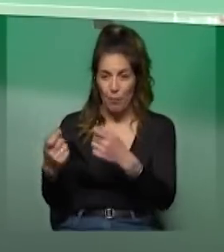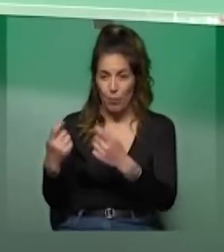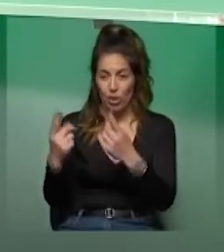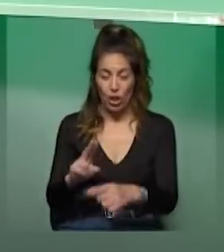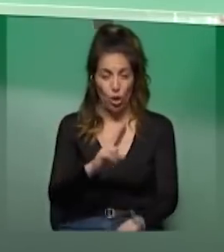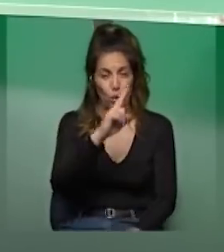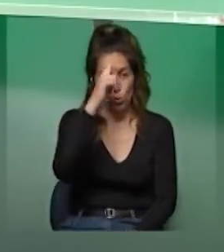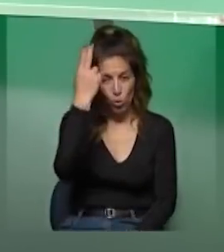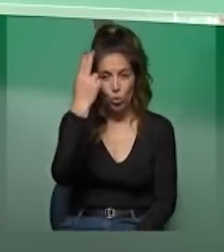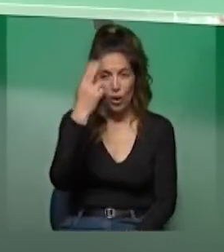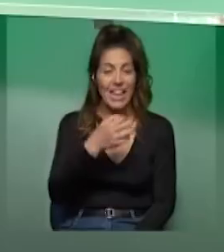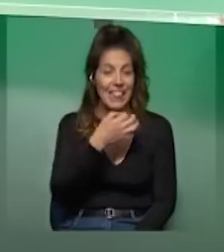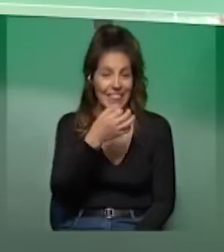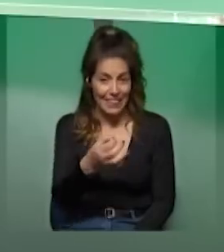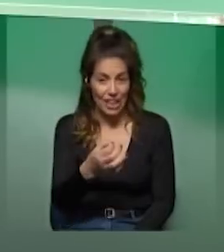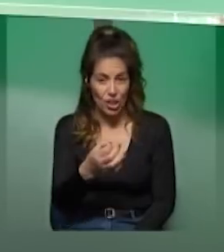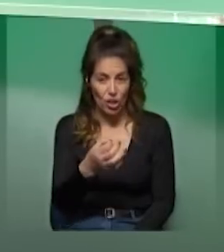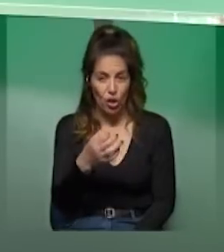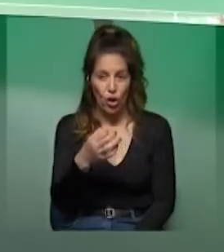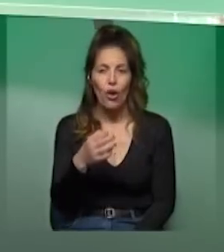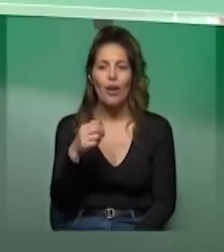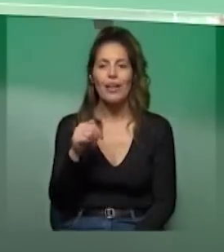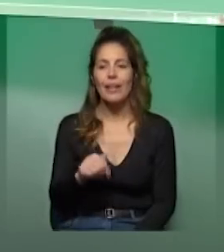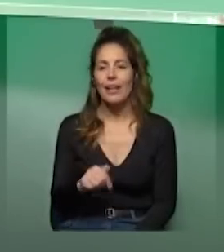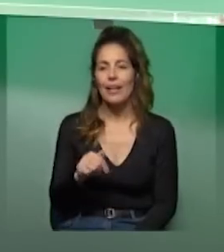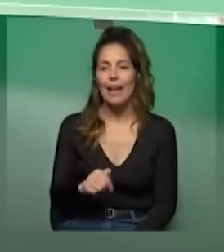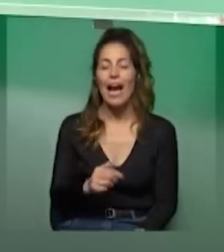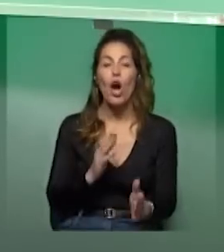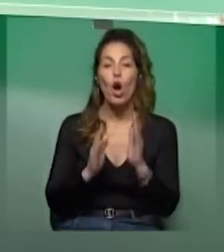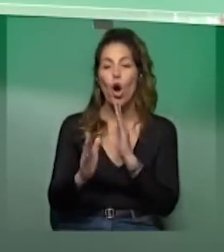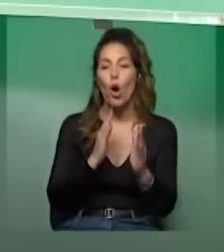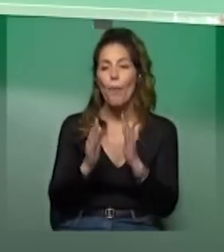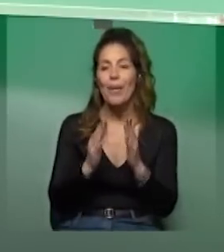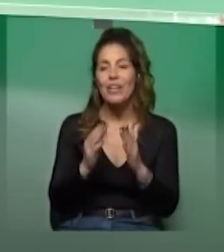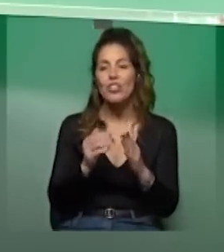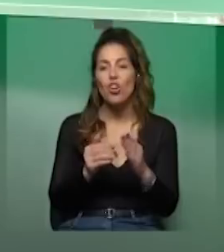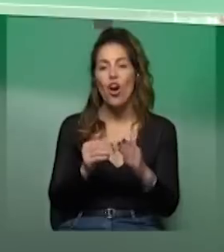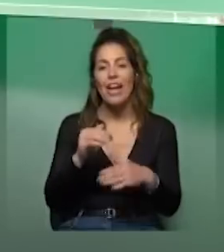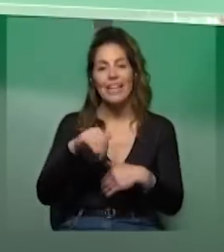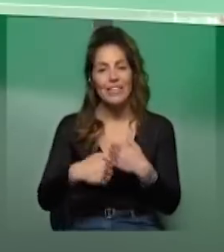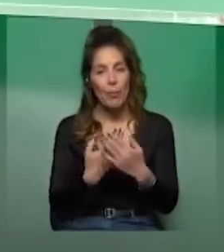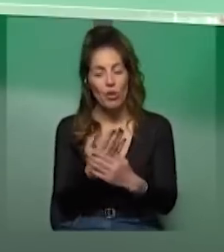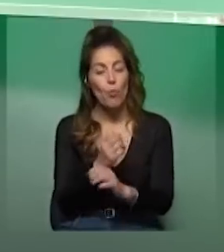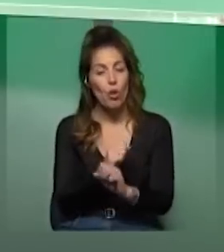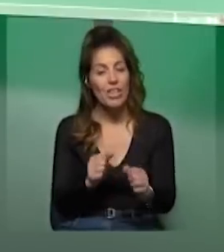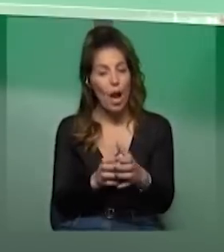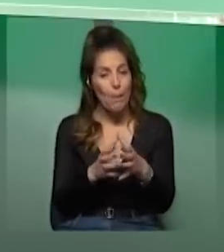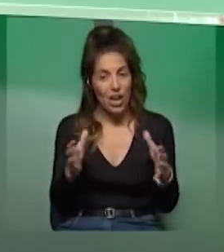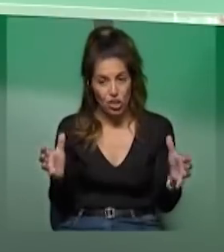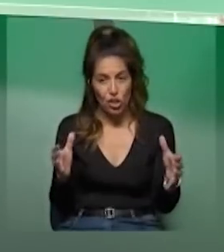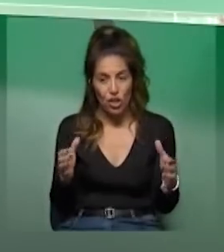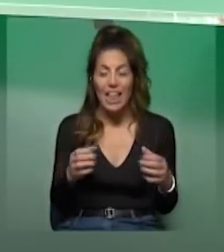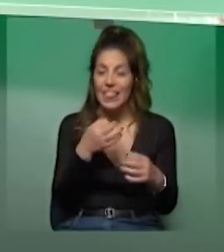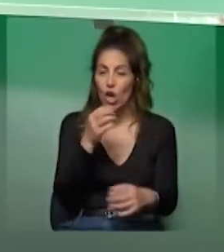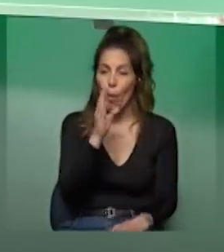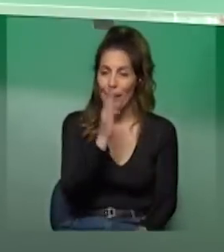Margarita Varela dijo en la primera edición de mbd noticias que el comercio intram mercosur podría ser mayor y destacó a Brasil